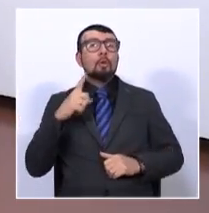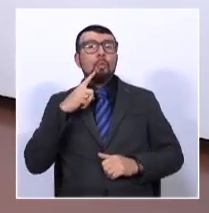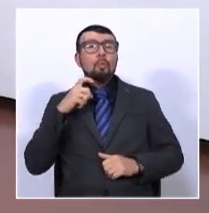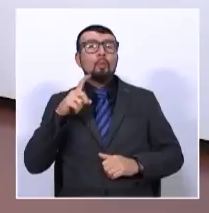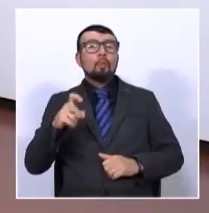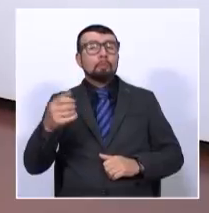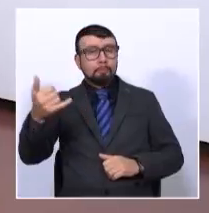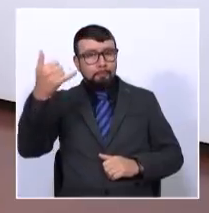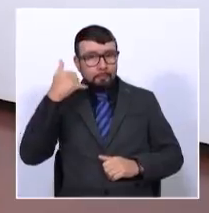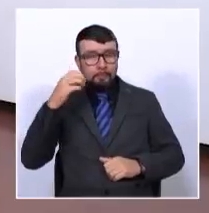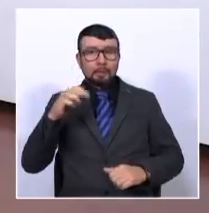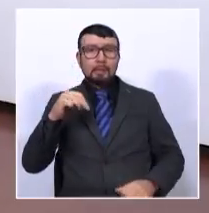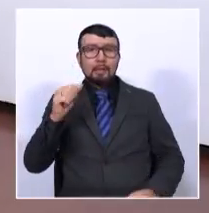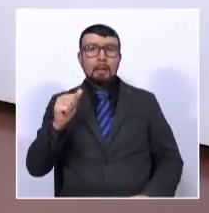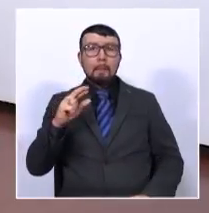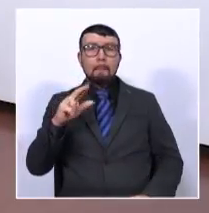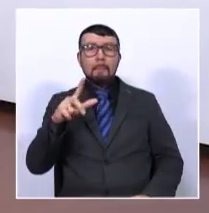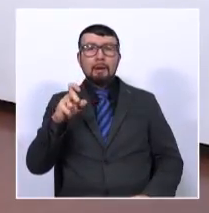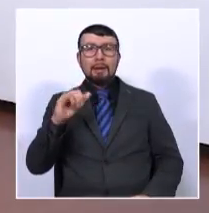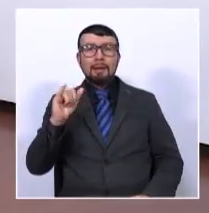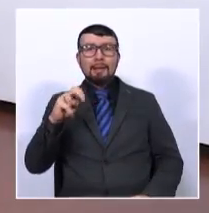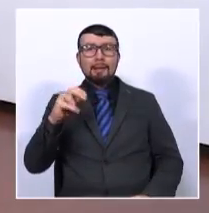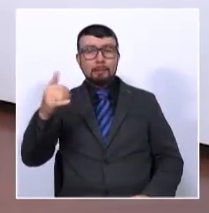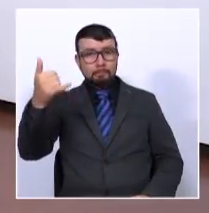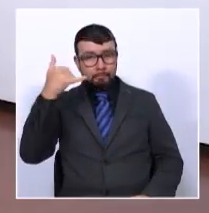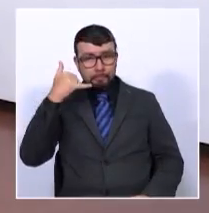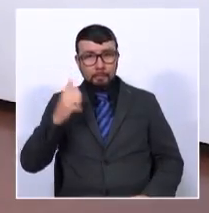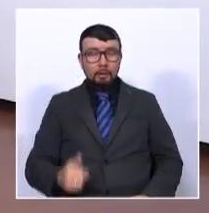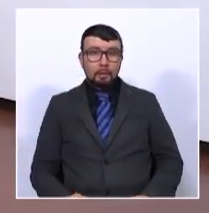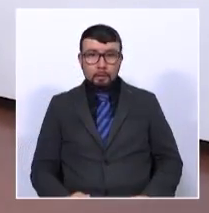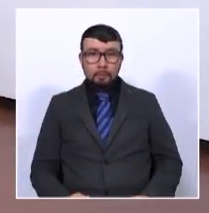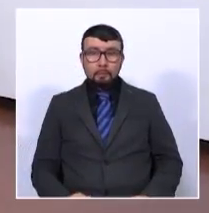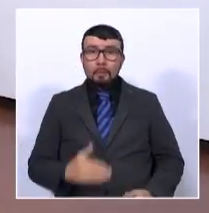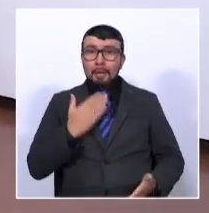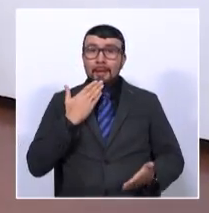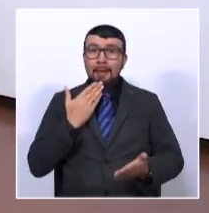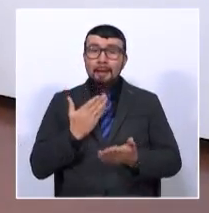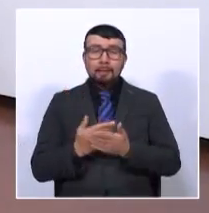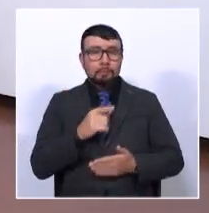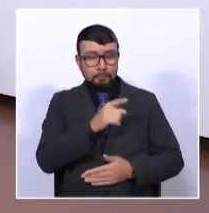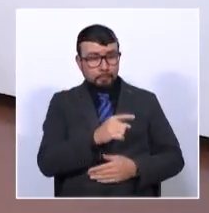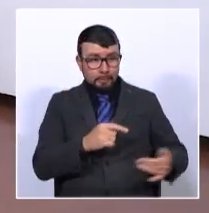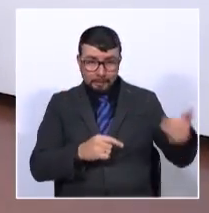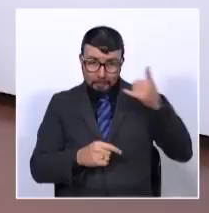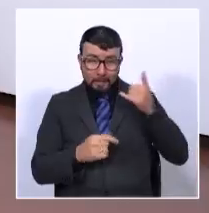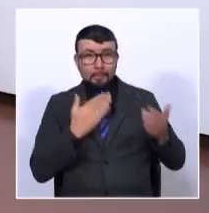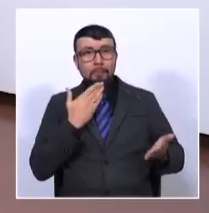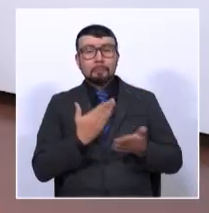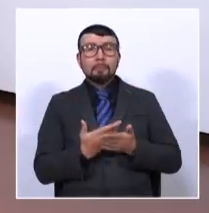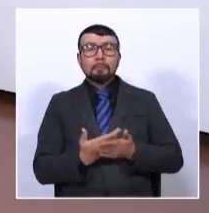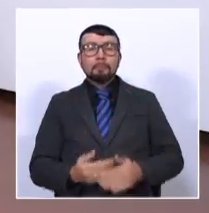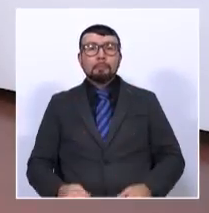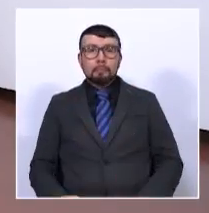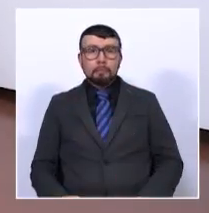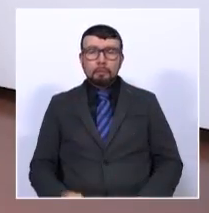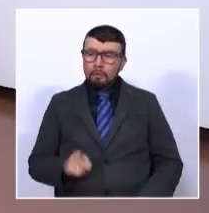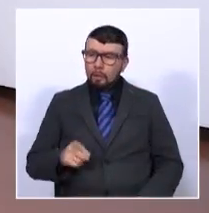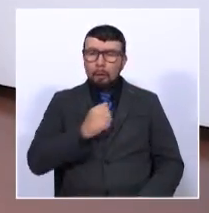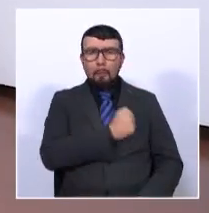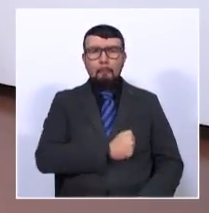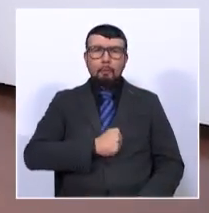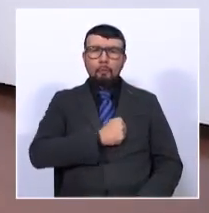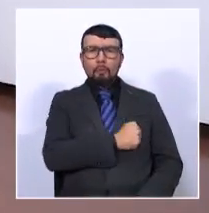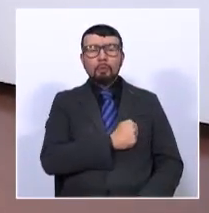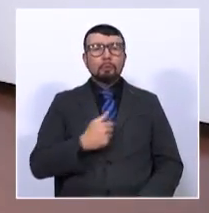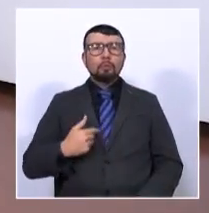su pregunta. Sí, buenas tardes. Mil gracias por su llamada. Buenas tardes. Hágame un favor, es para